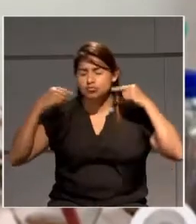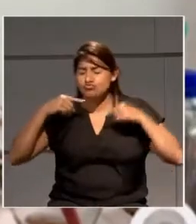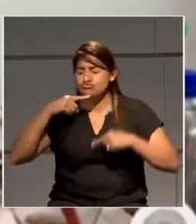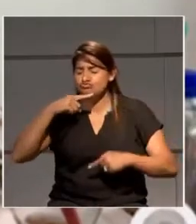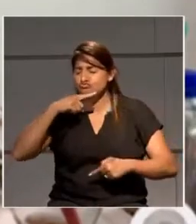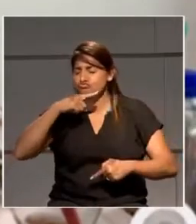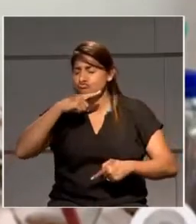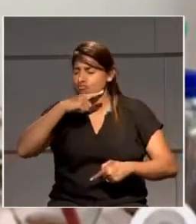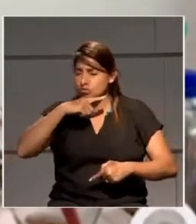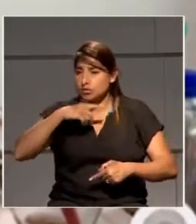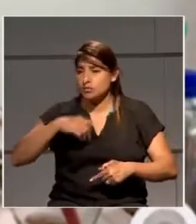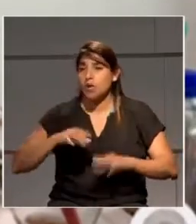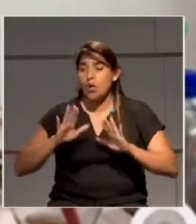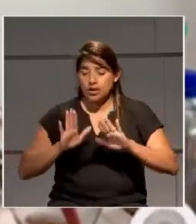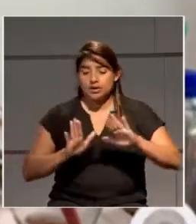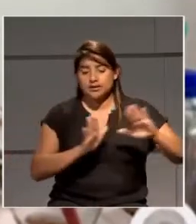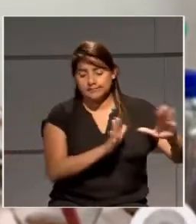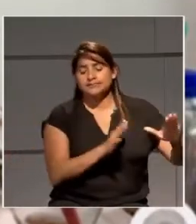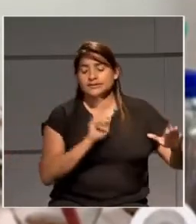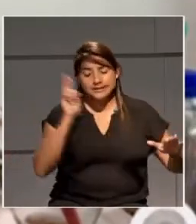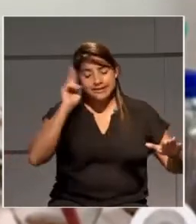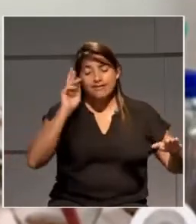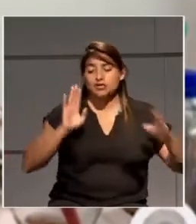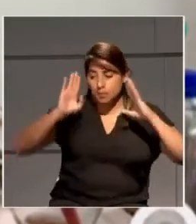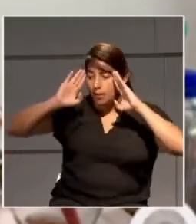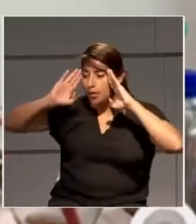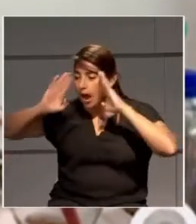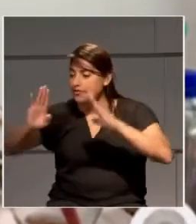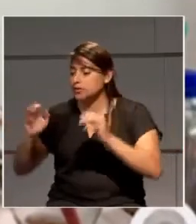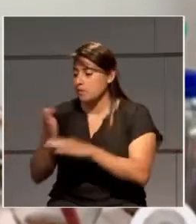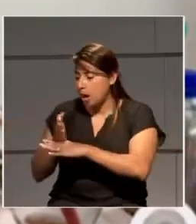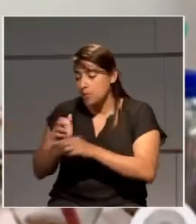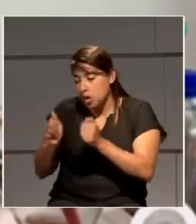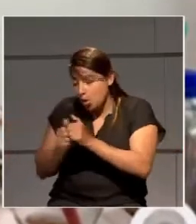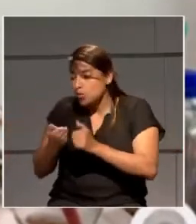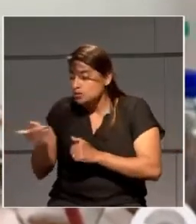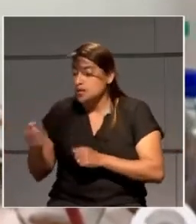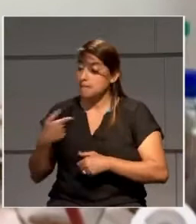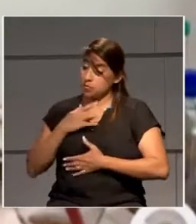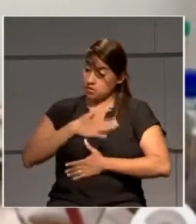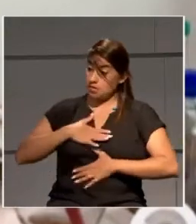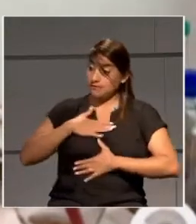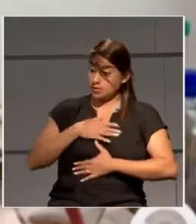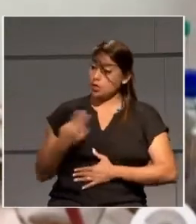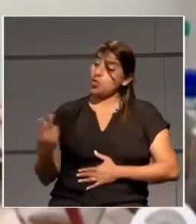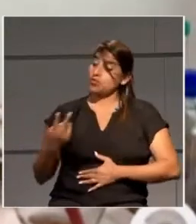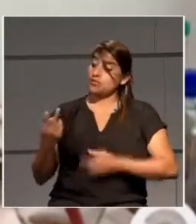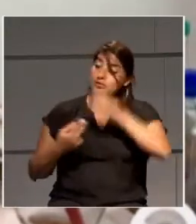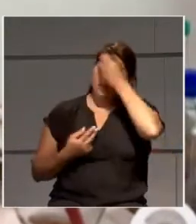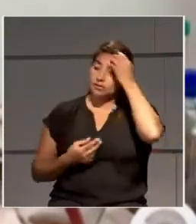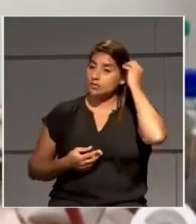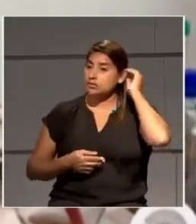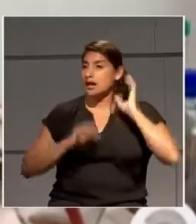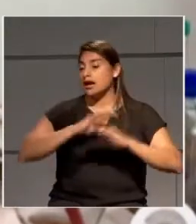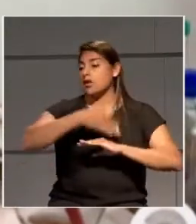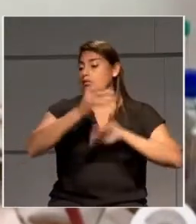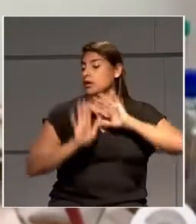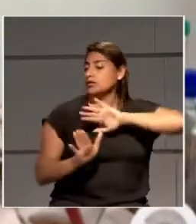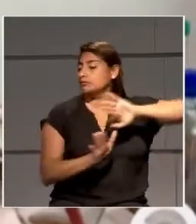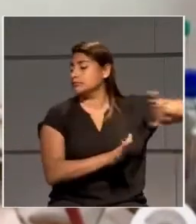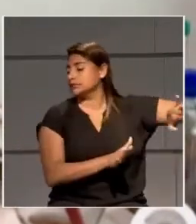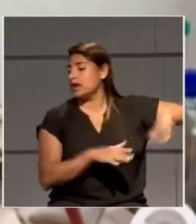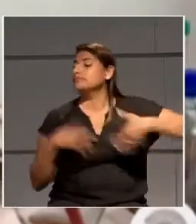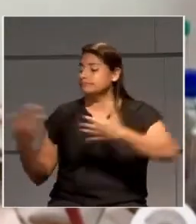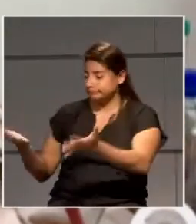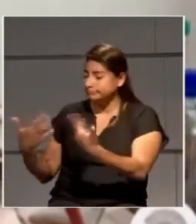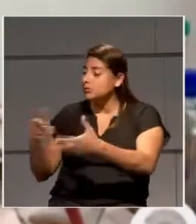voy a dejar por allá, porque yo estoy ahorita aquí con usted. Y vamos a divertirnos nosotros dos. La computadora ya se me olvidó, Plug.